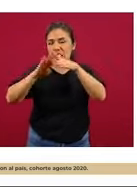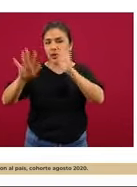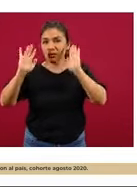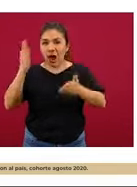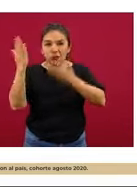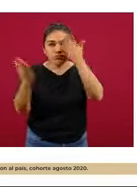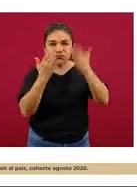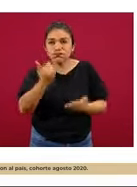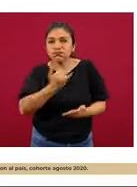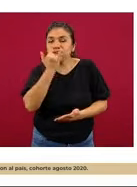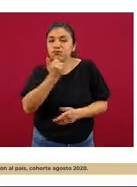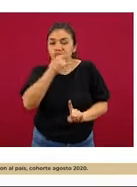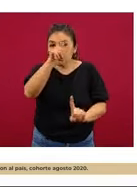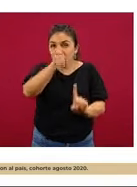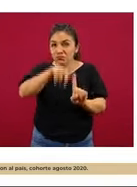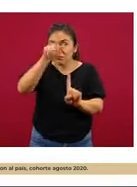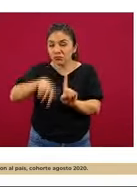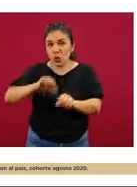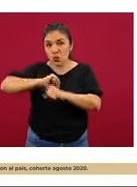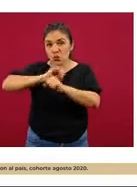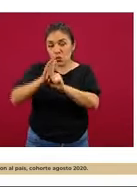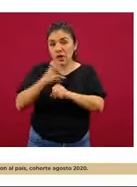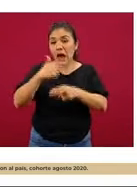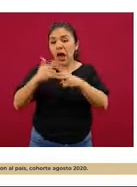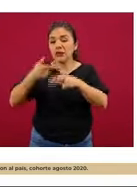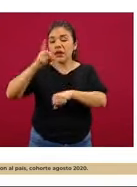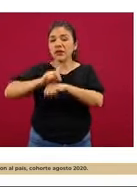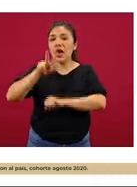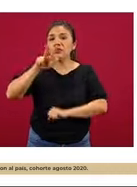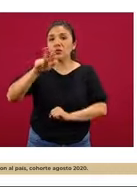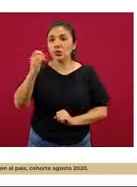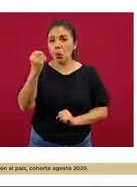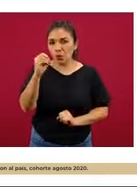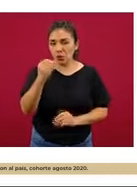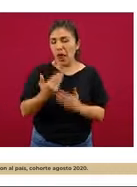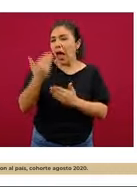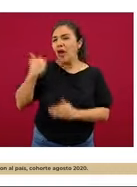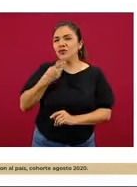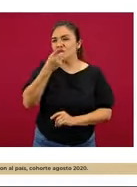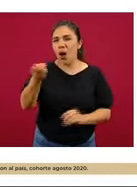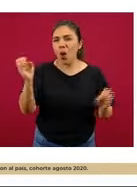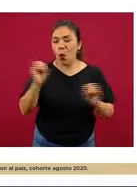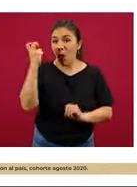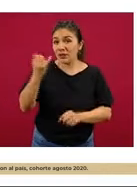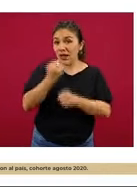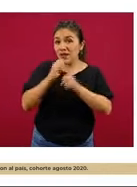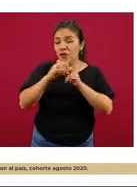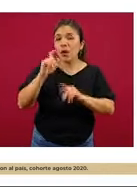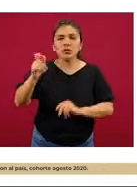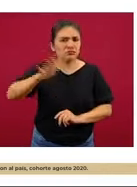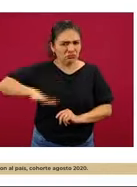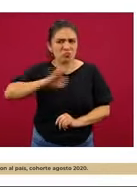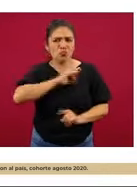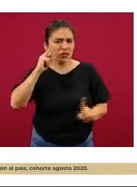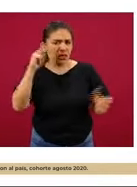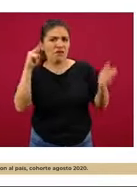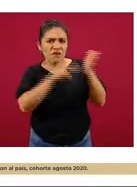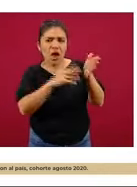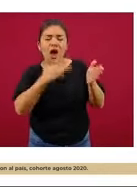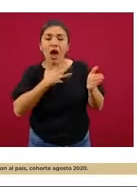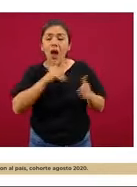ante sospecha de COVID con un corte al 18 de octubre. Algo que no les comenté es que esta información es pública. Llevamos